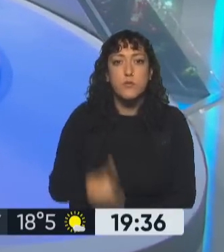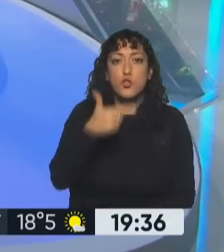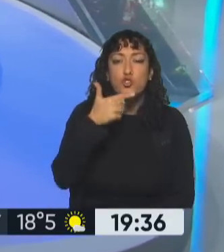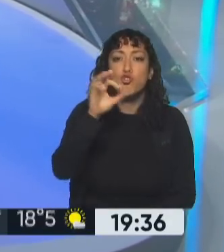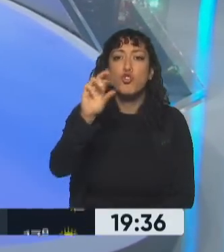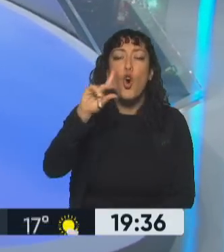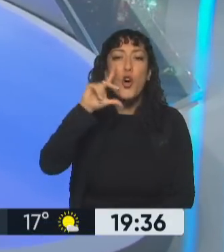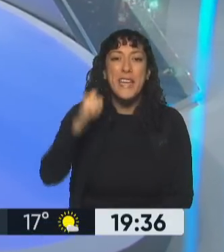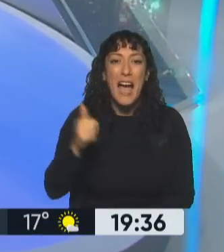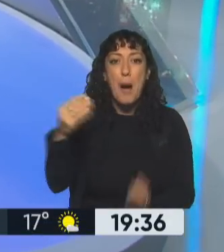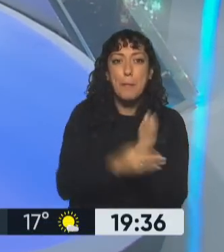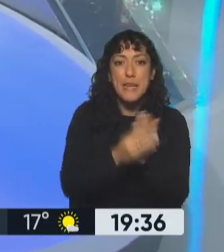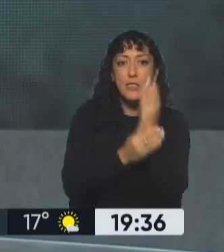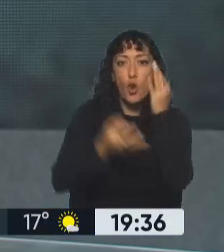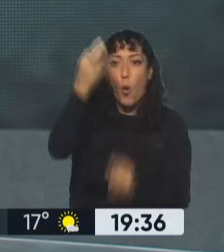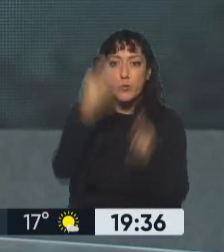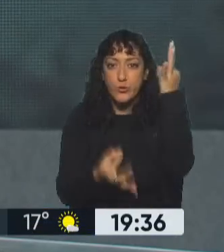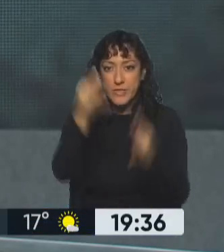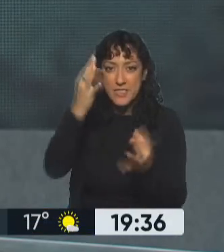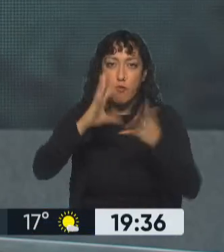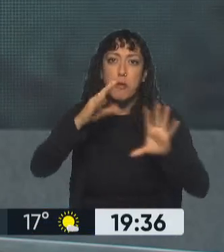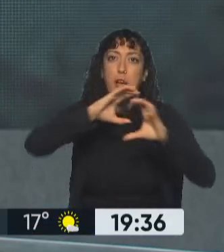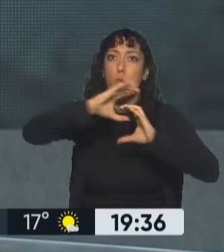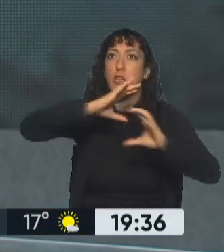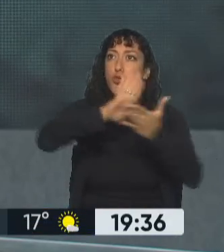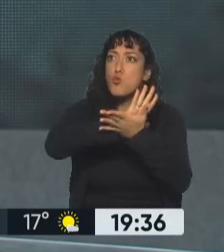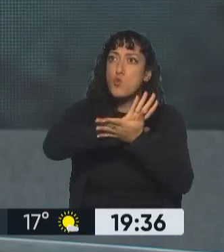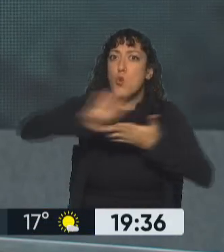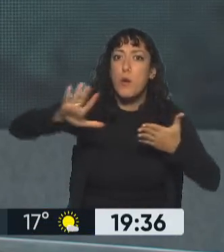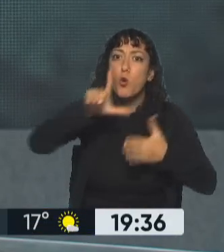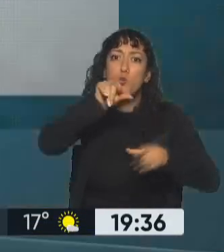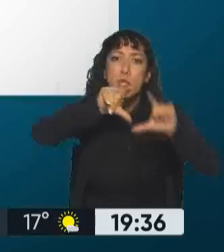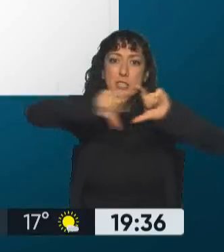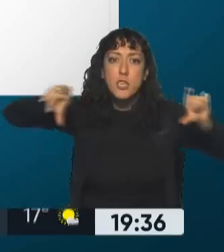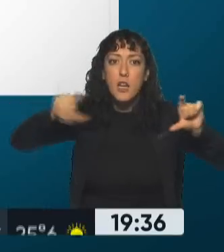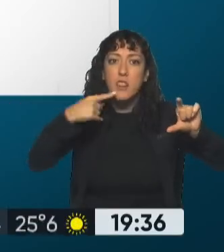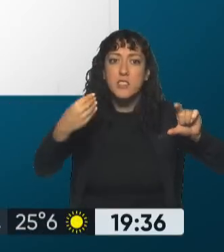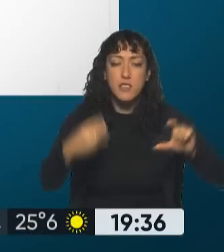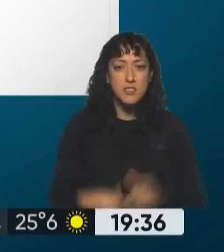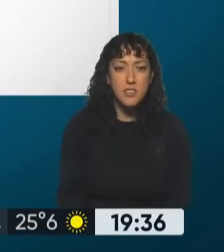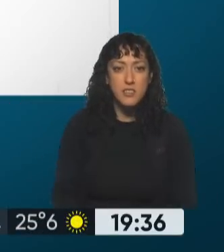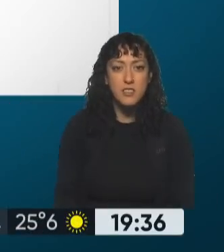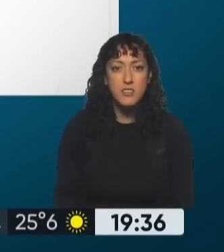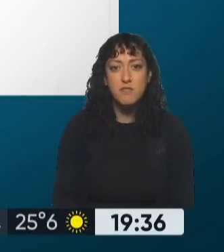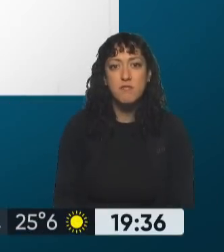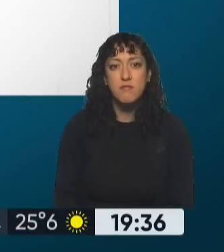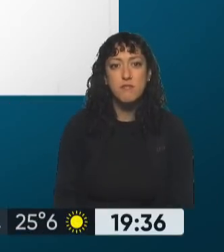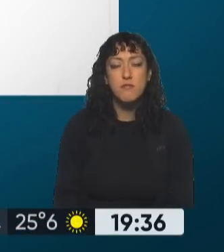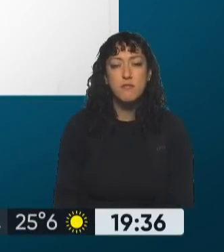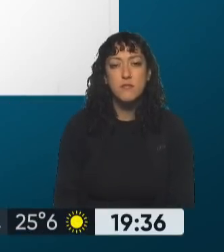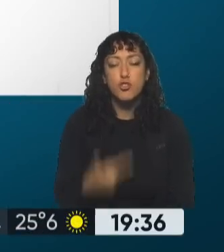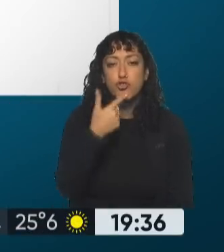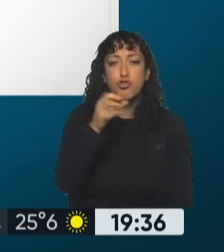ministro de Justicia, que entre otras cosas, en esta nueva manera de comunicarnos, con tuit dice, a ver, don Martín